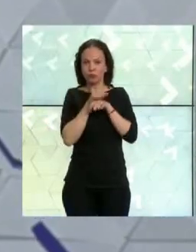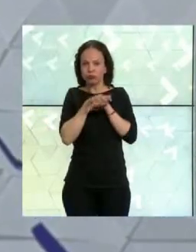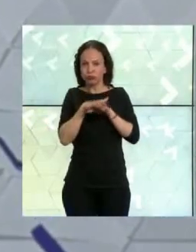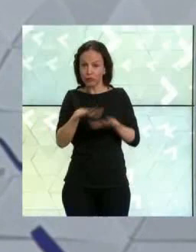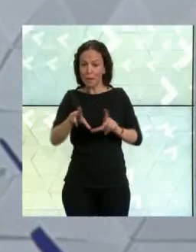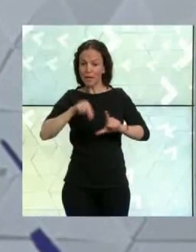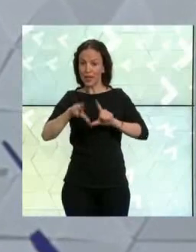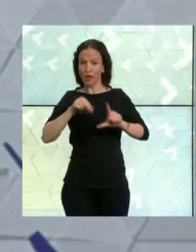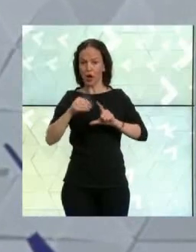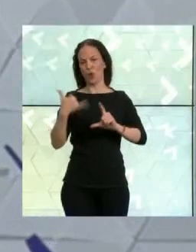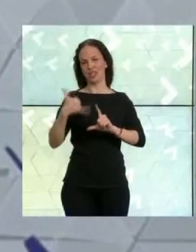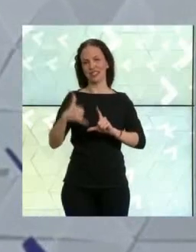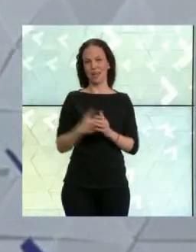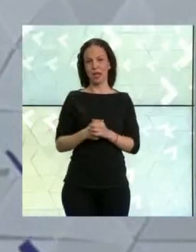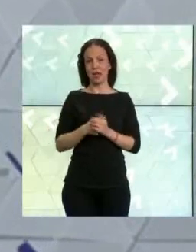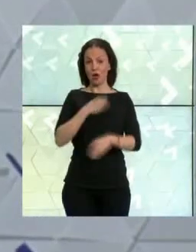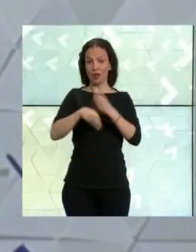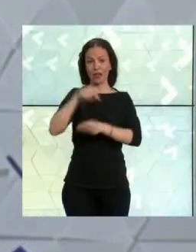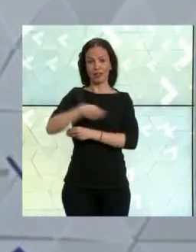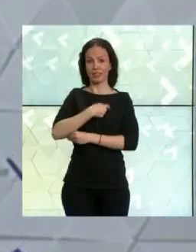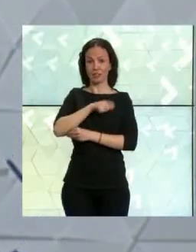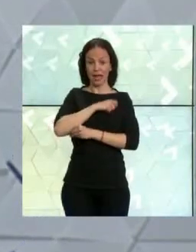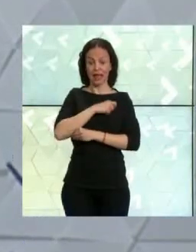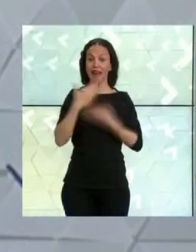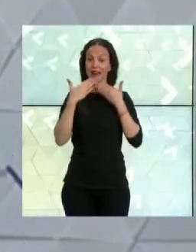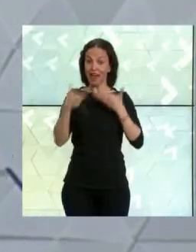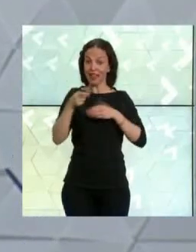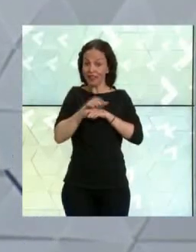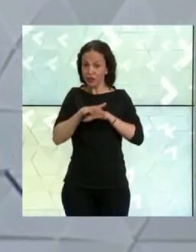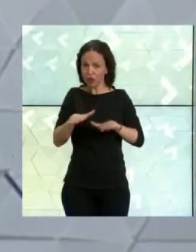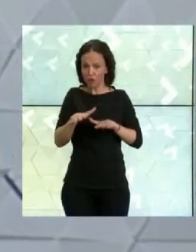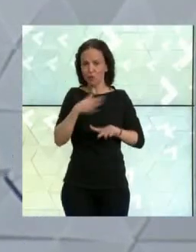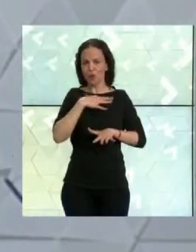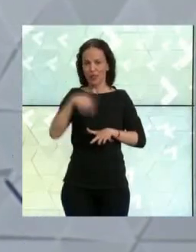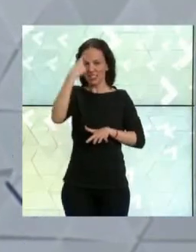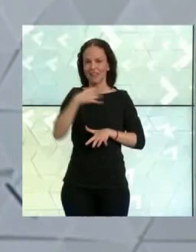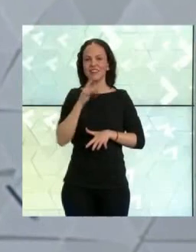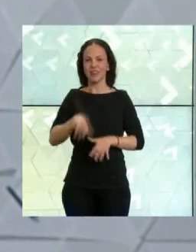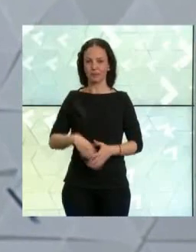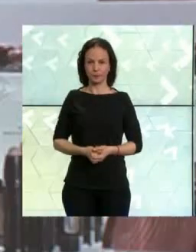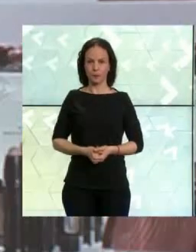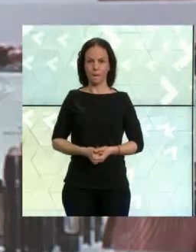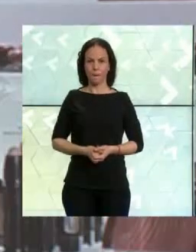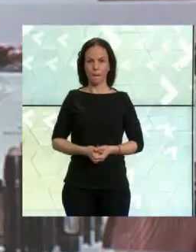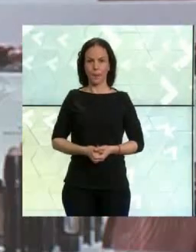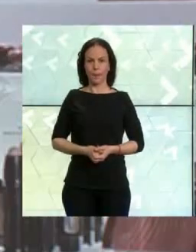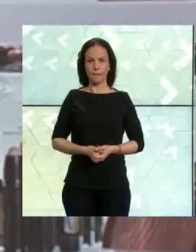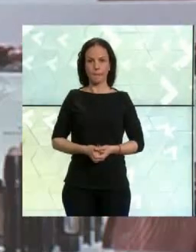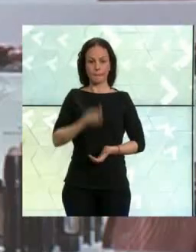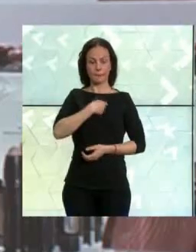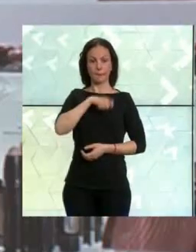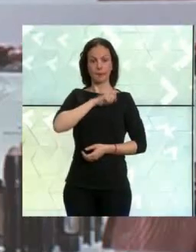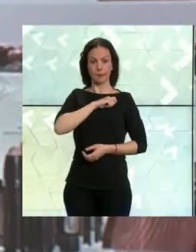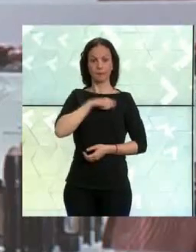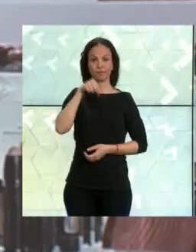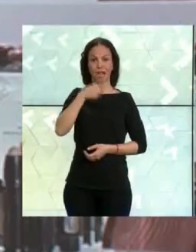de esa agresión por WhatsApp. Lo hizo desde España y gracias a eso han podido identificarles. En España